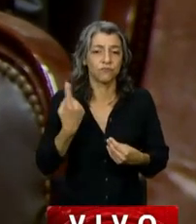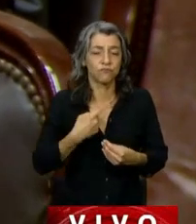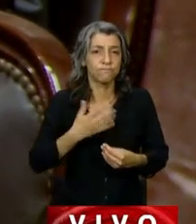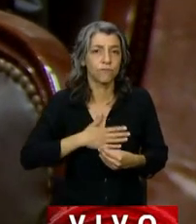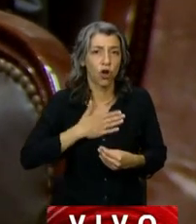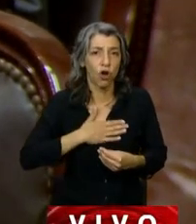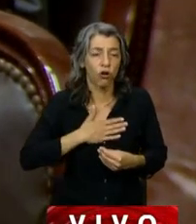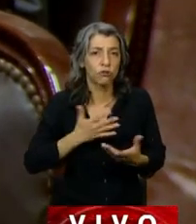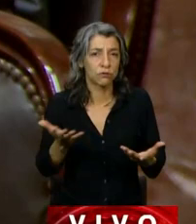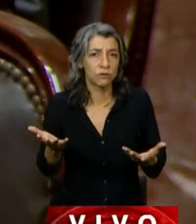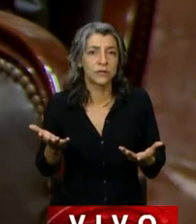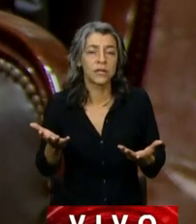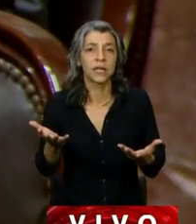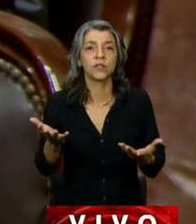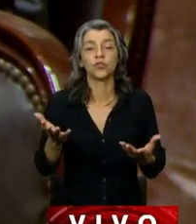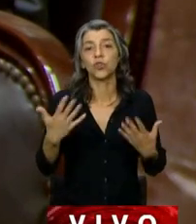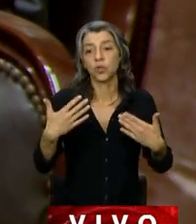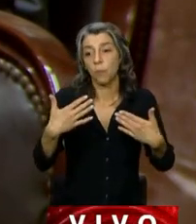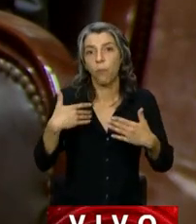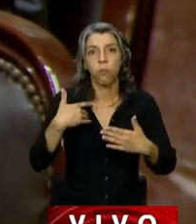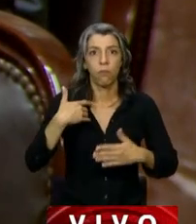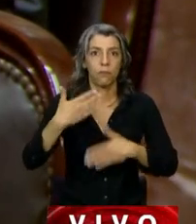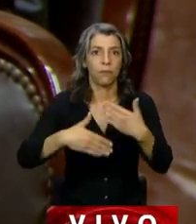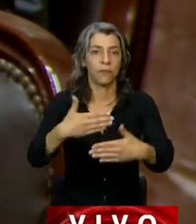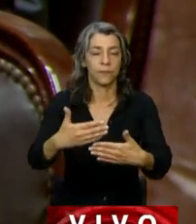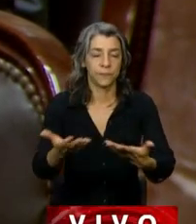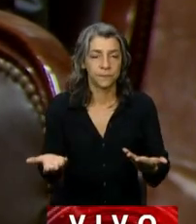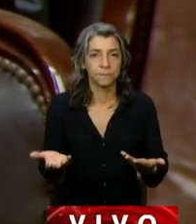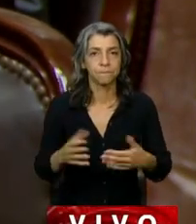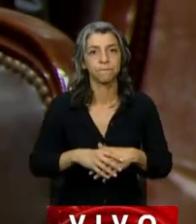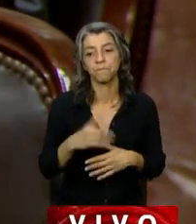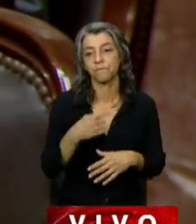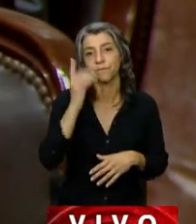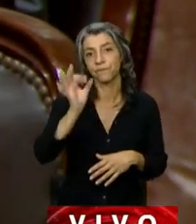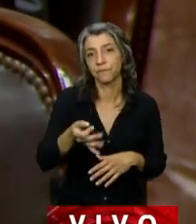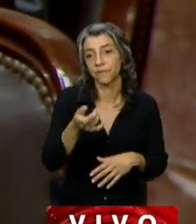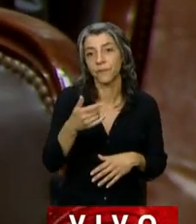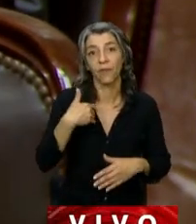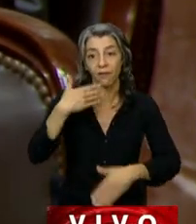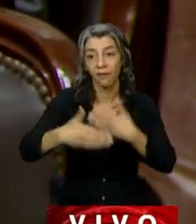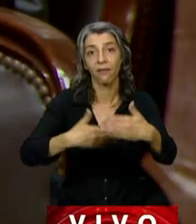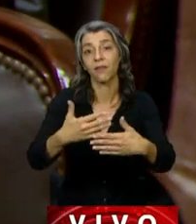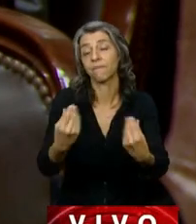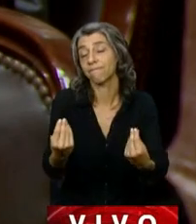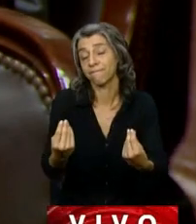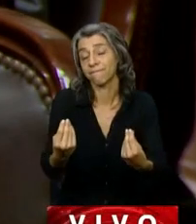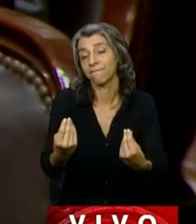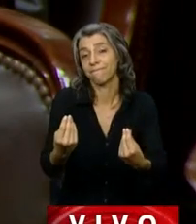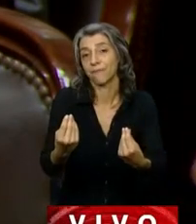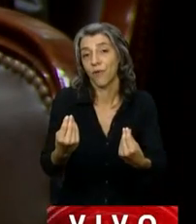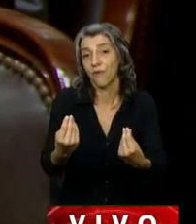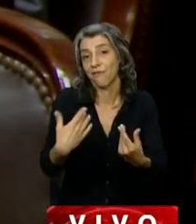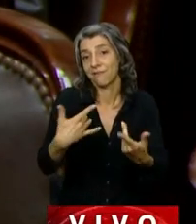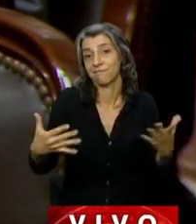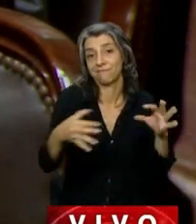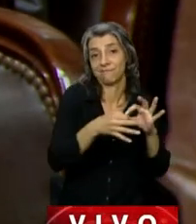festejamos que se puedan llevar a cabo. Y de la única manera que se pueden llevar a cabo es teniendo un